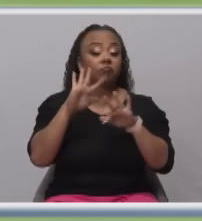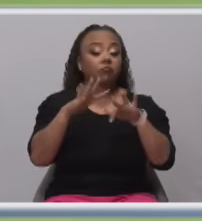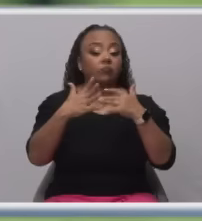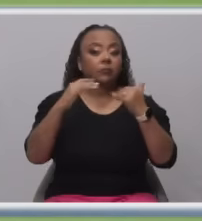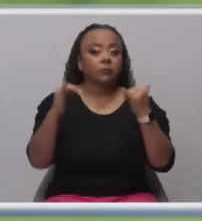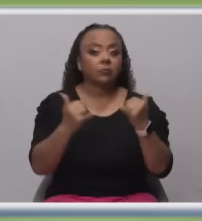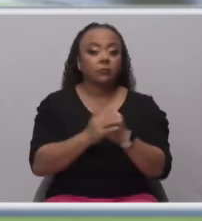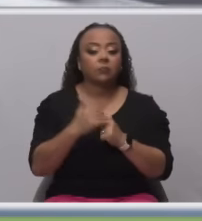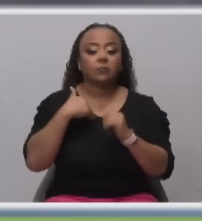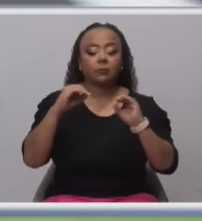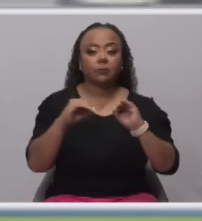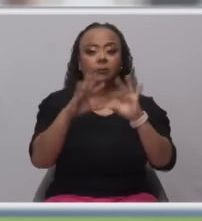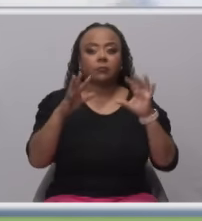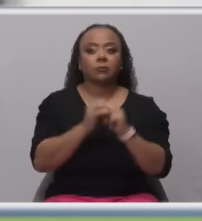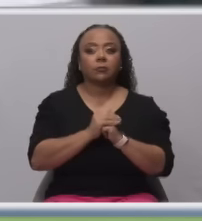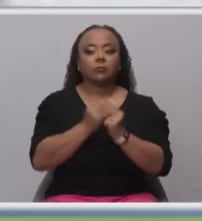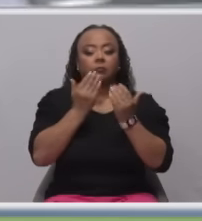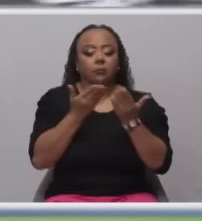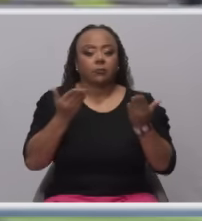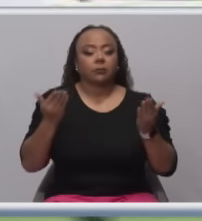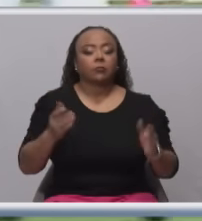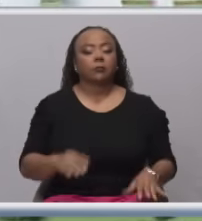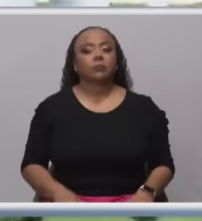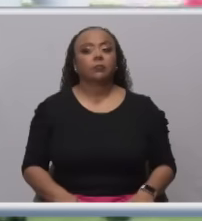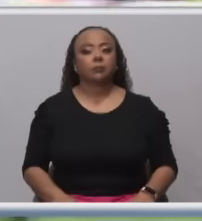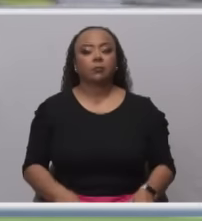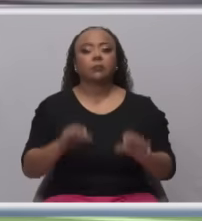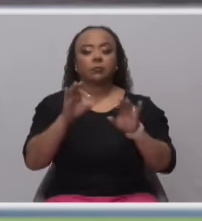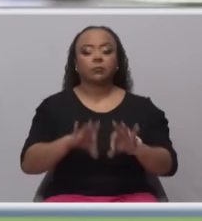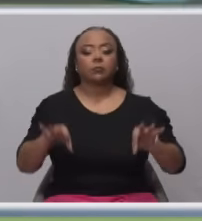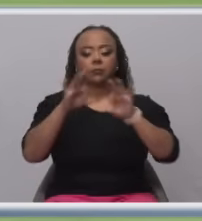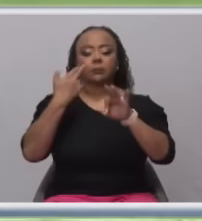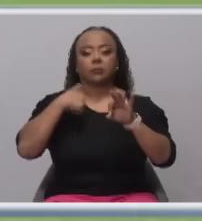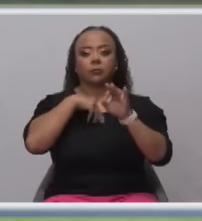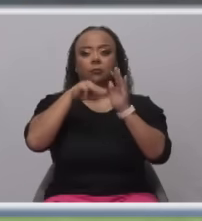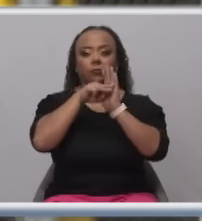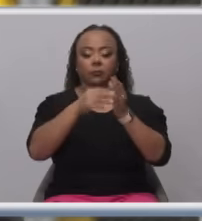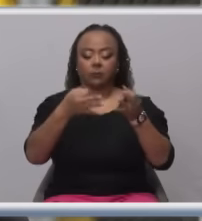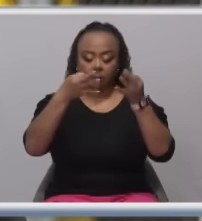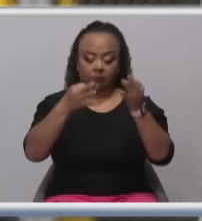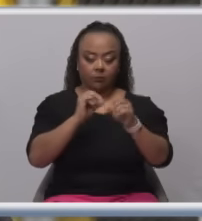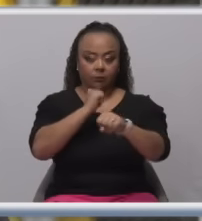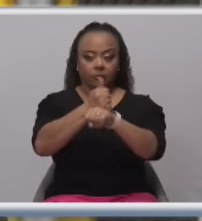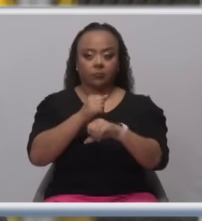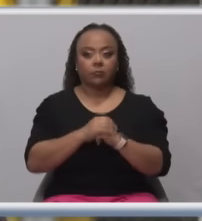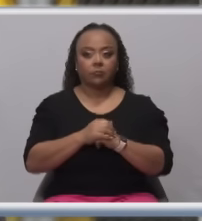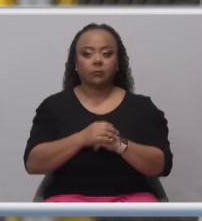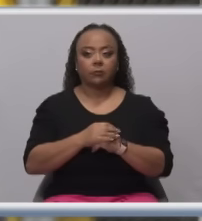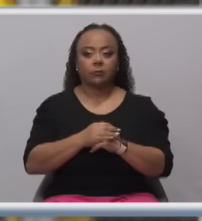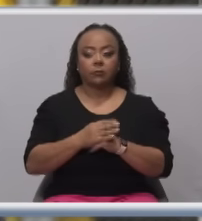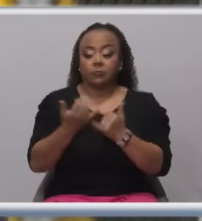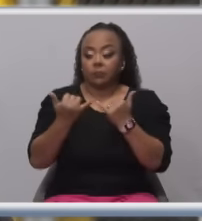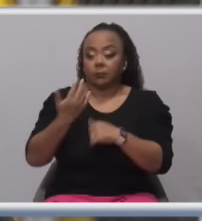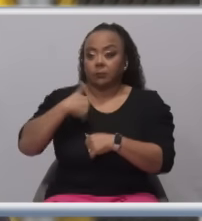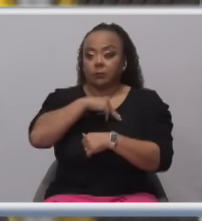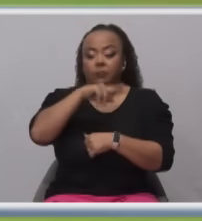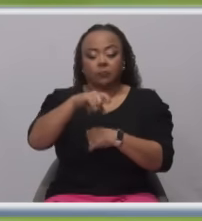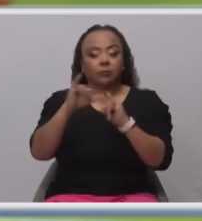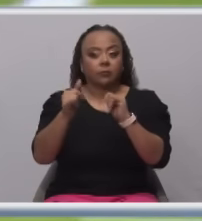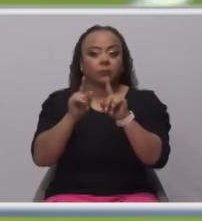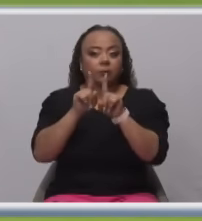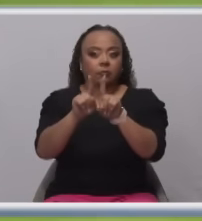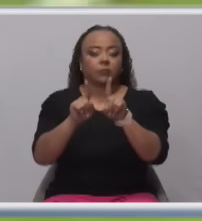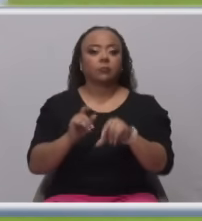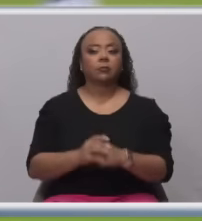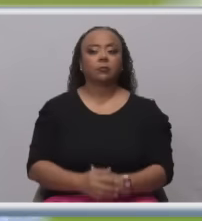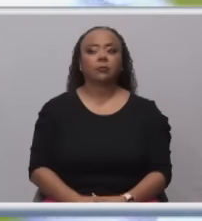anda clarito que son de las cosas que que es importante nuestro modelo de juego está bien definido Ahorita nos nos está tocando jugar juntos él un poco